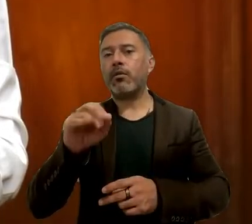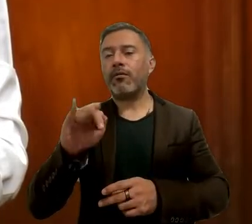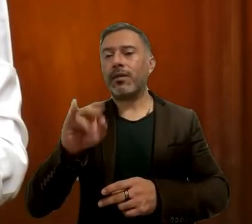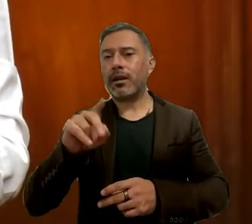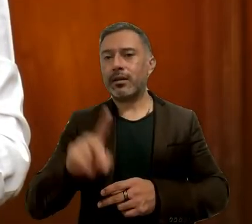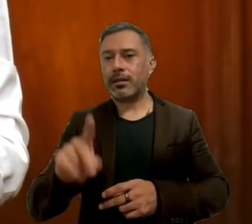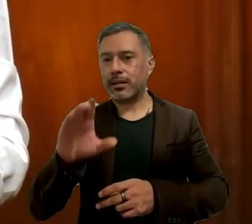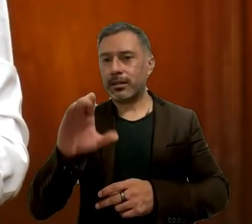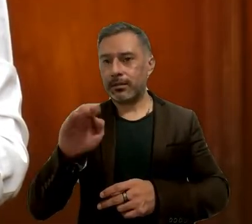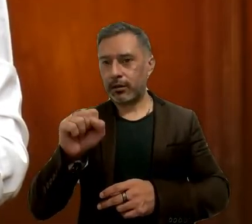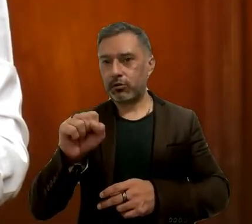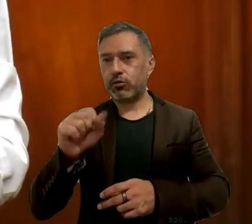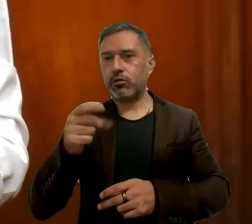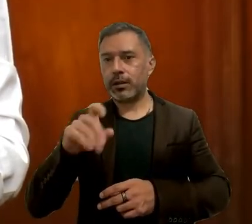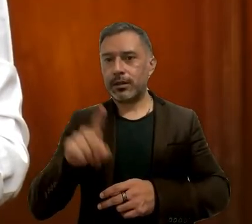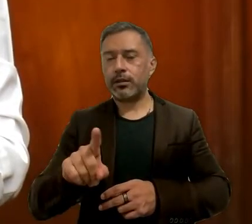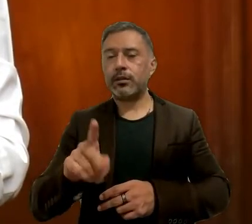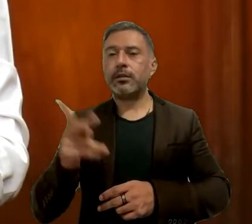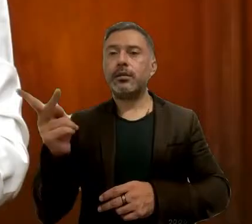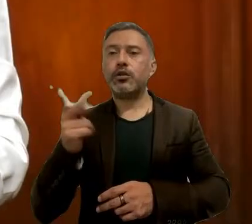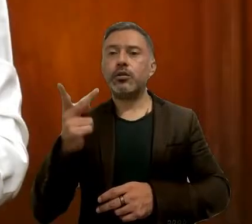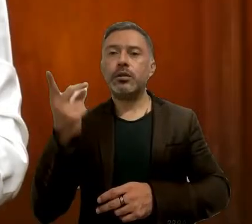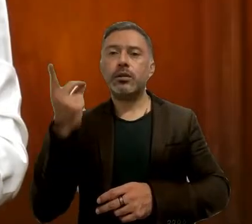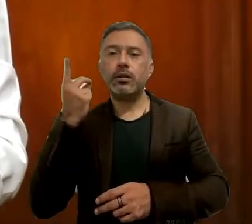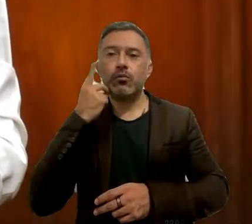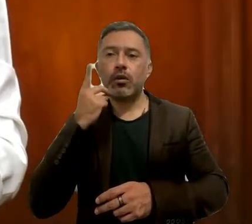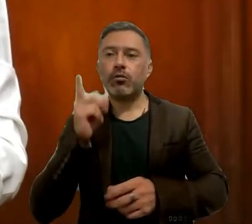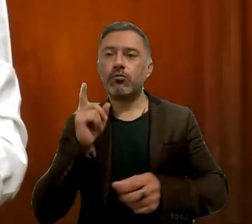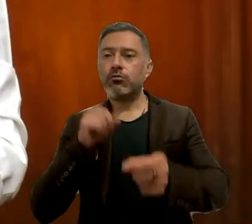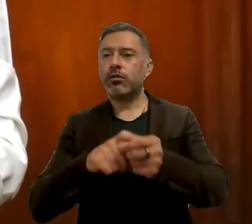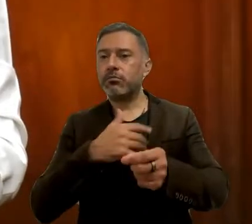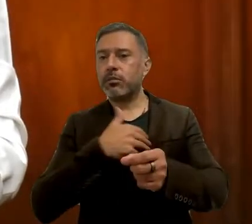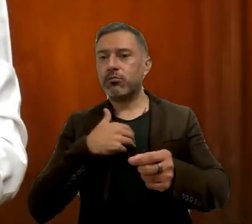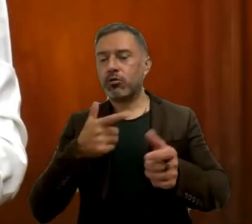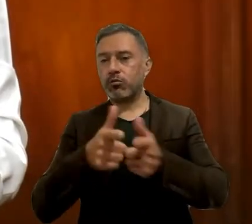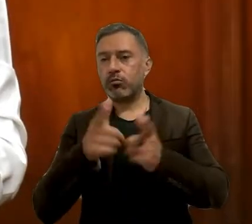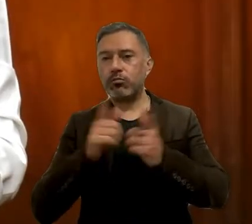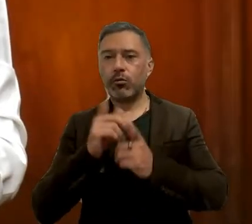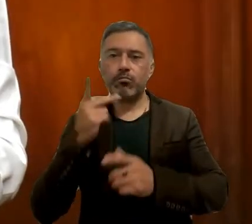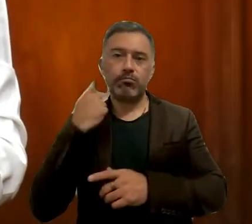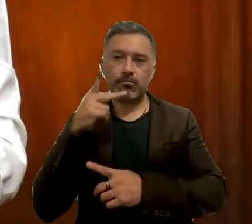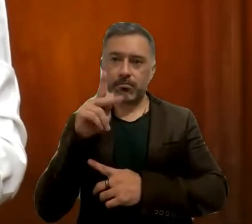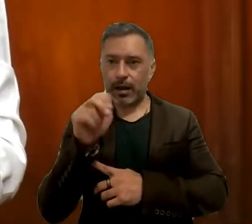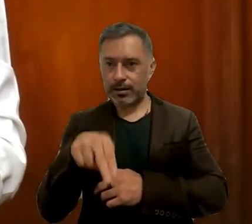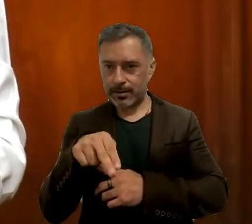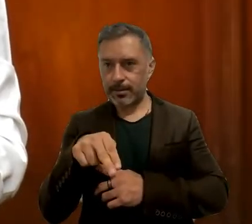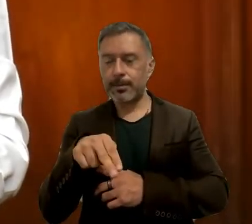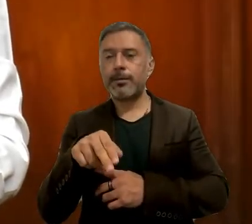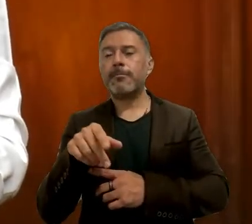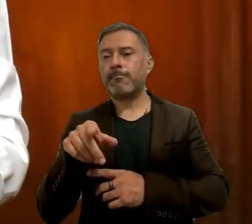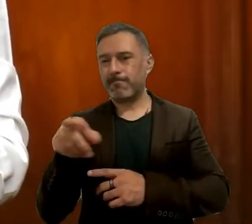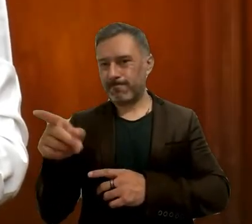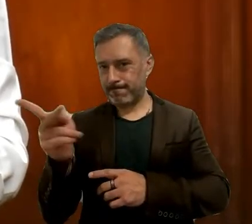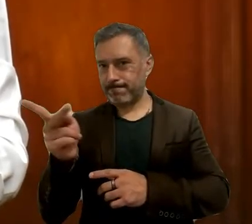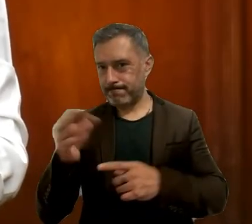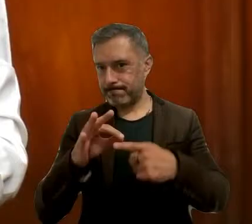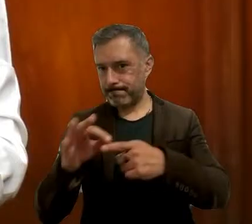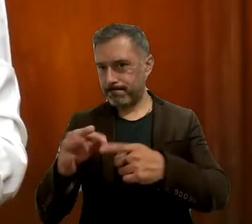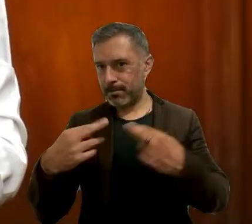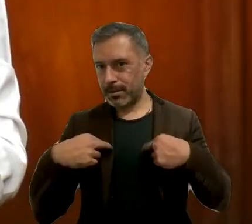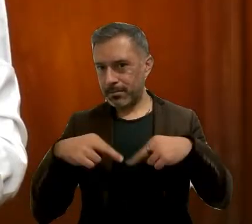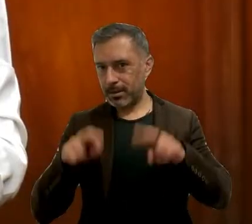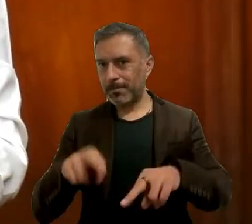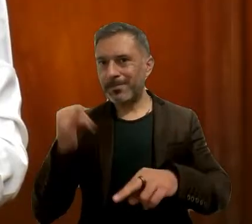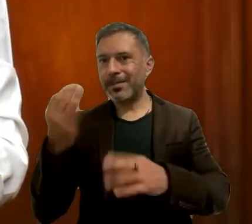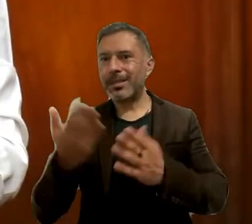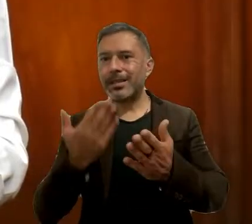de Ceballos González, como diputados integrantes del Grupo Parlamentario del Partido Acción Nacional y a nombre del mismo, presentan la